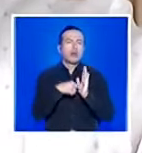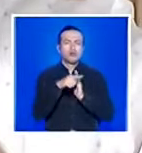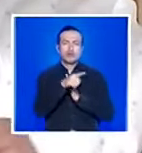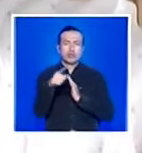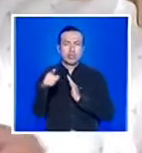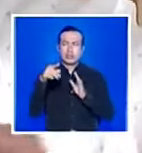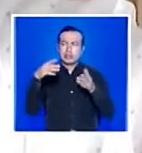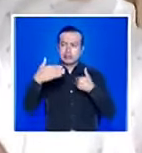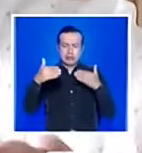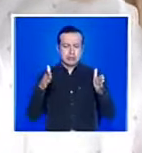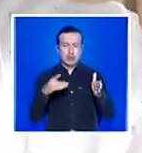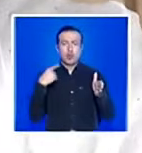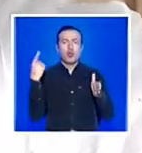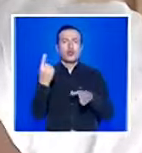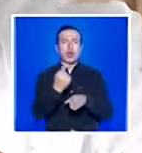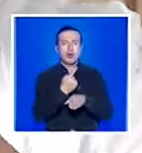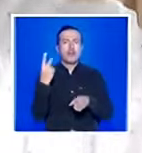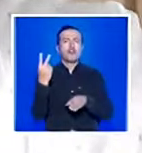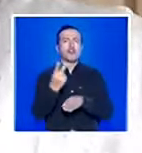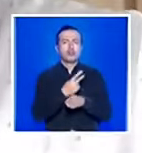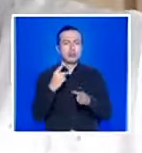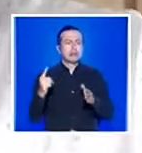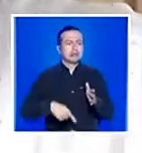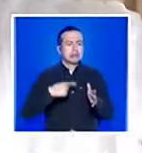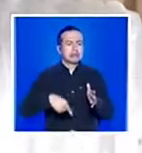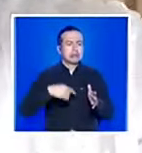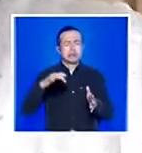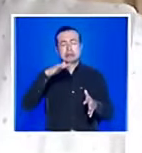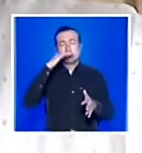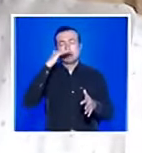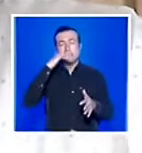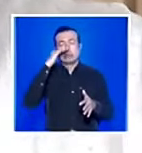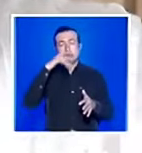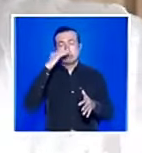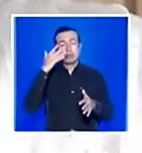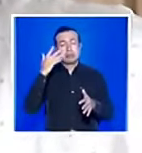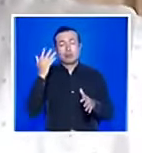estés una hora o dos horas recibiendo ese gas metano.